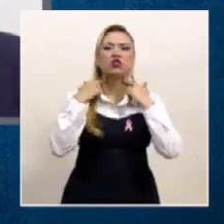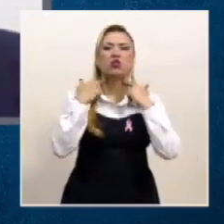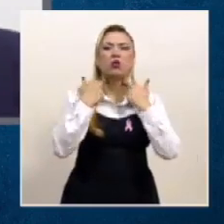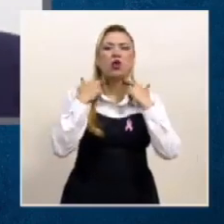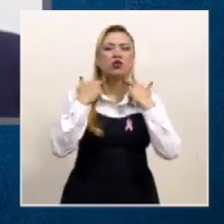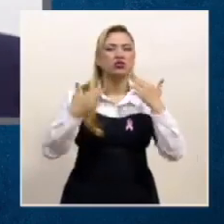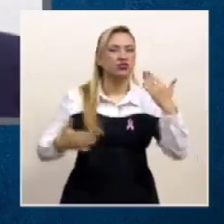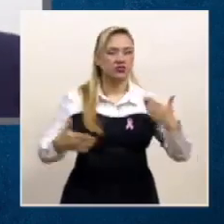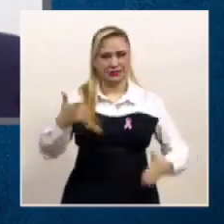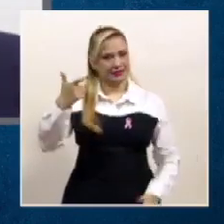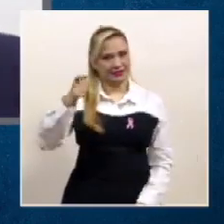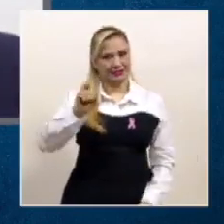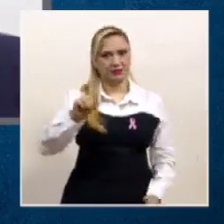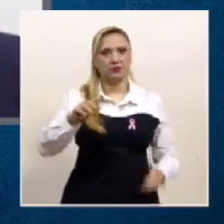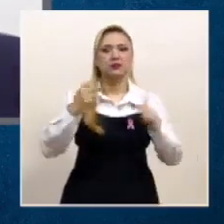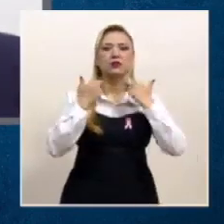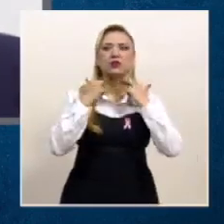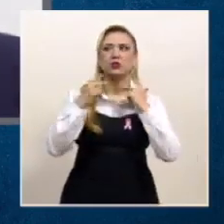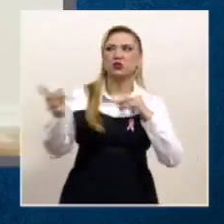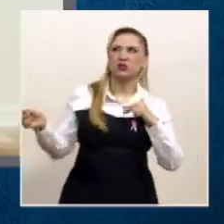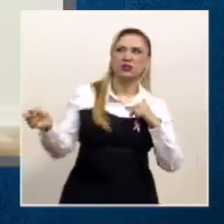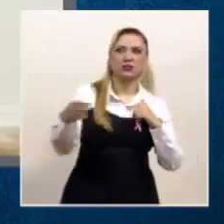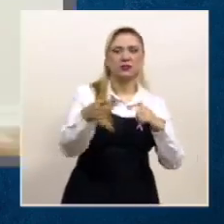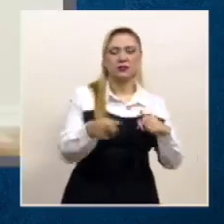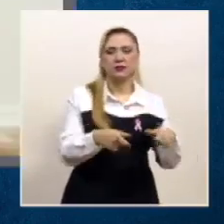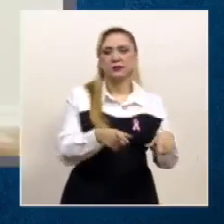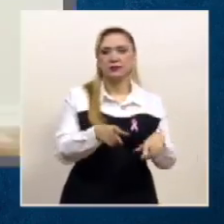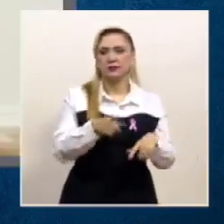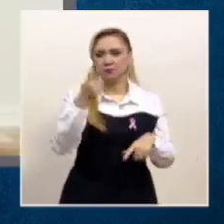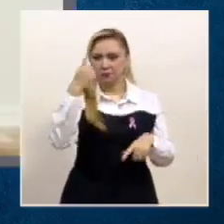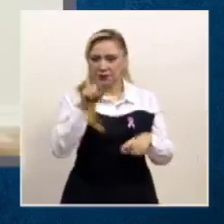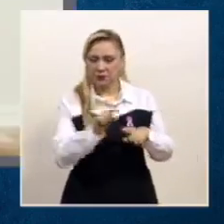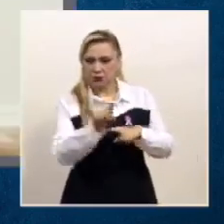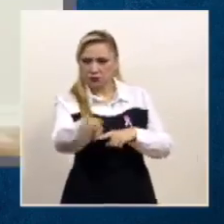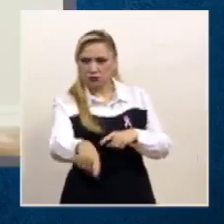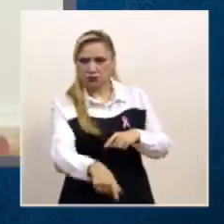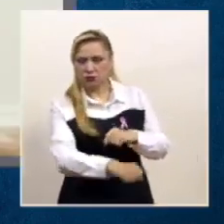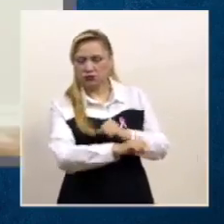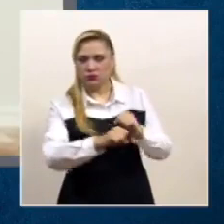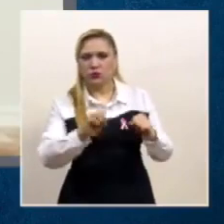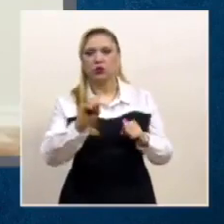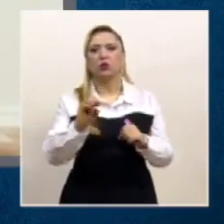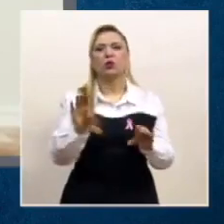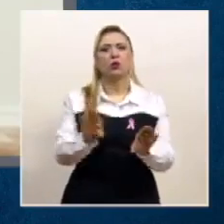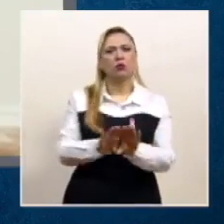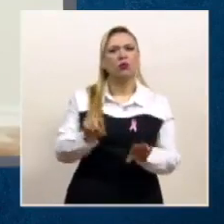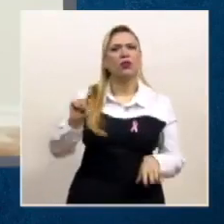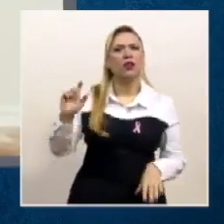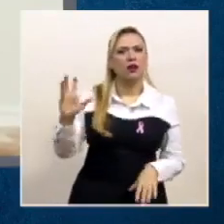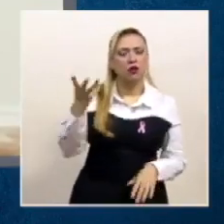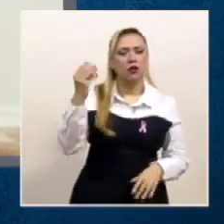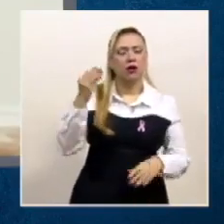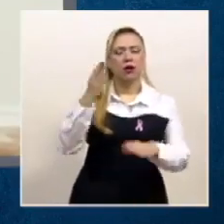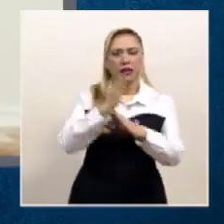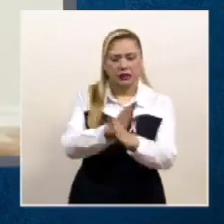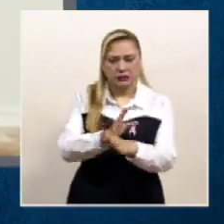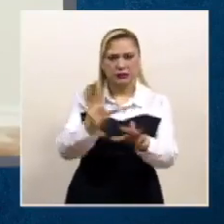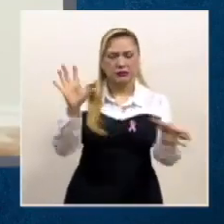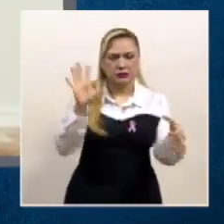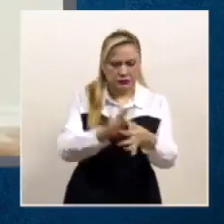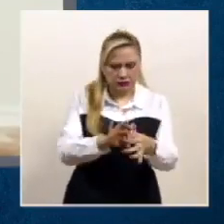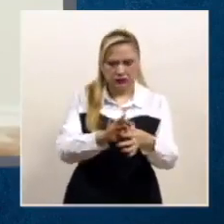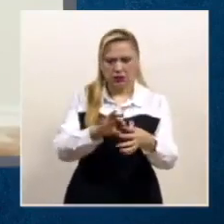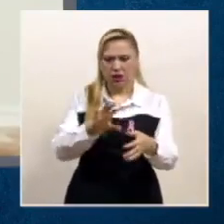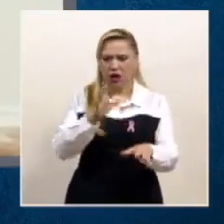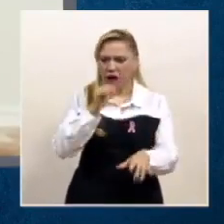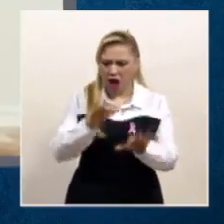¿no? Y cómo van a estar, digamos, programados estos robots, igual que mucha tecnología, porque hay que